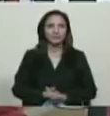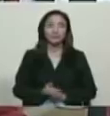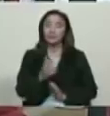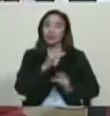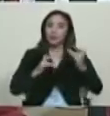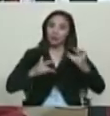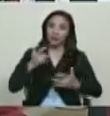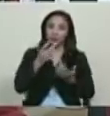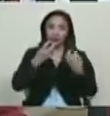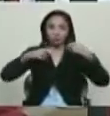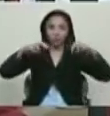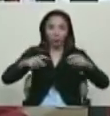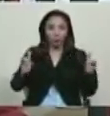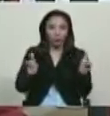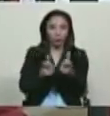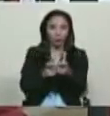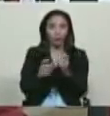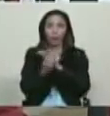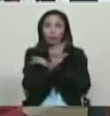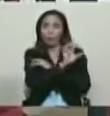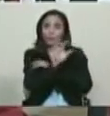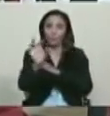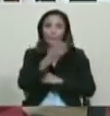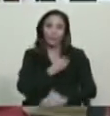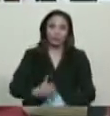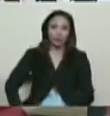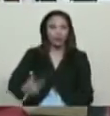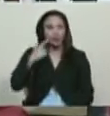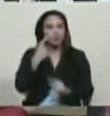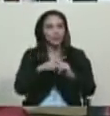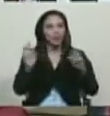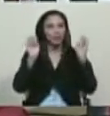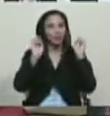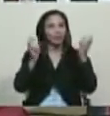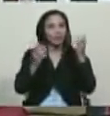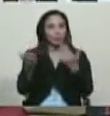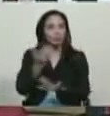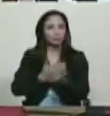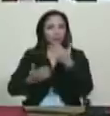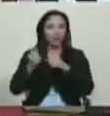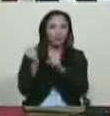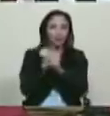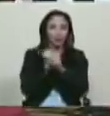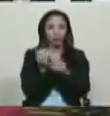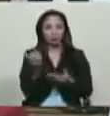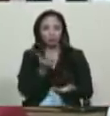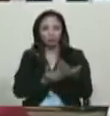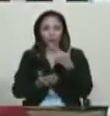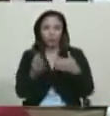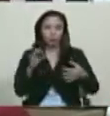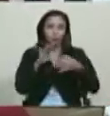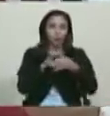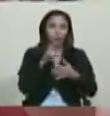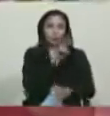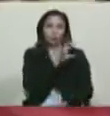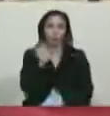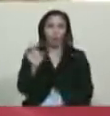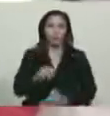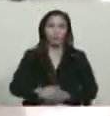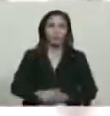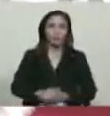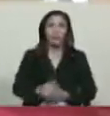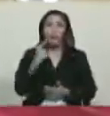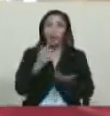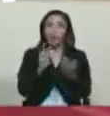Durante este encuentro, ambos mandatarios tocaron diversos temas para afianzar la cooperación y hermandad entre ambas naciones.